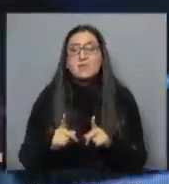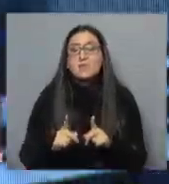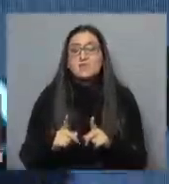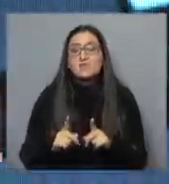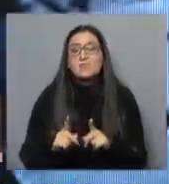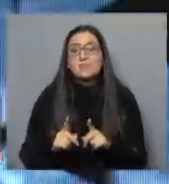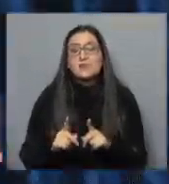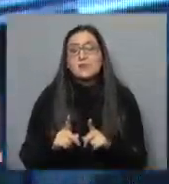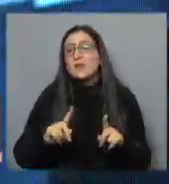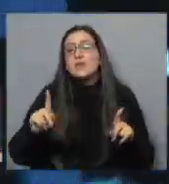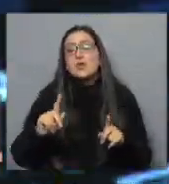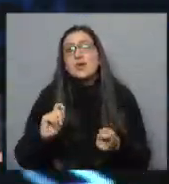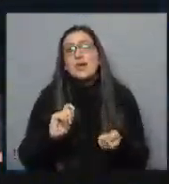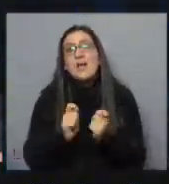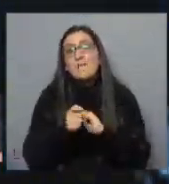no salen del presupuesto,